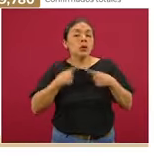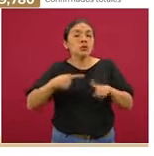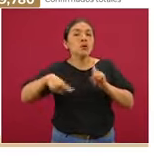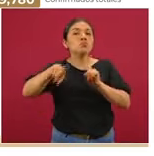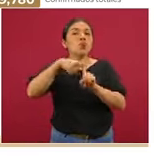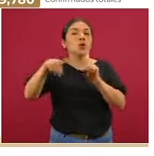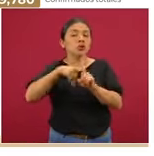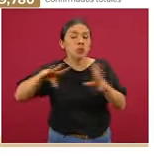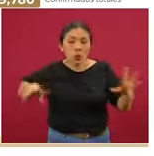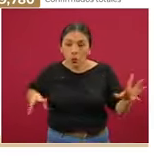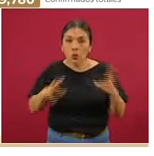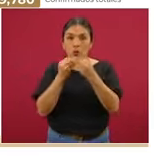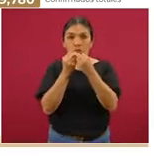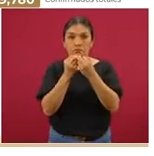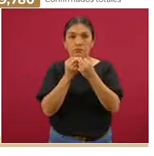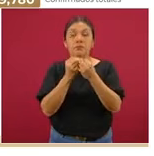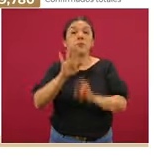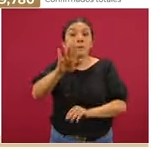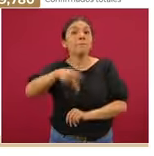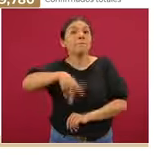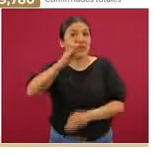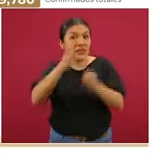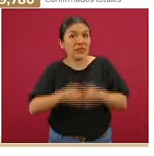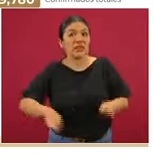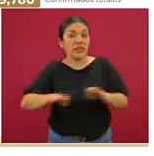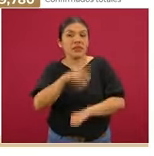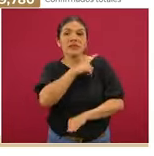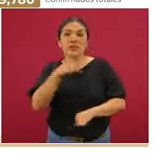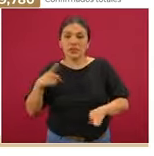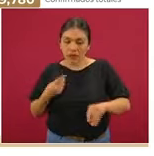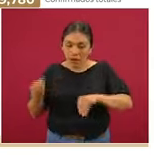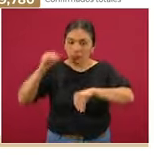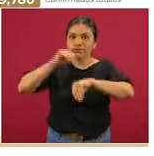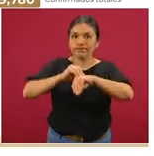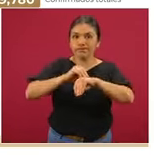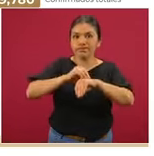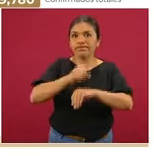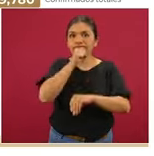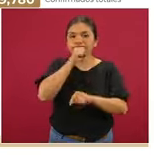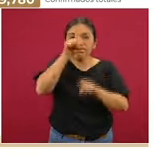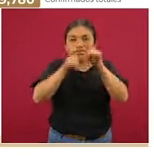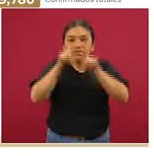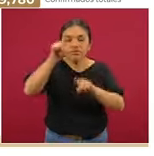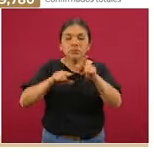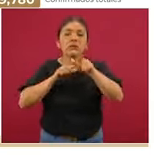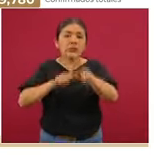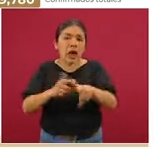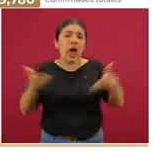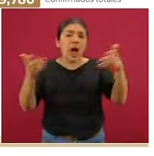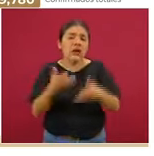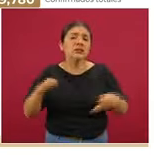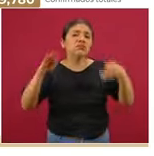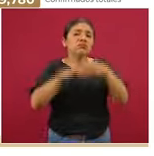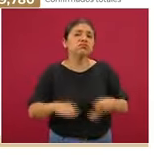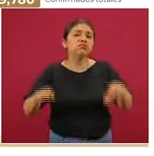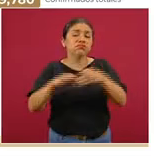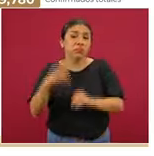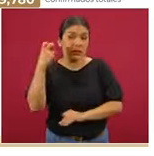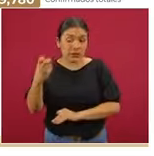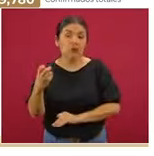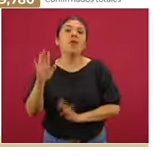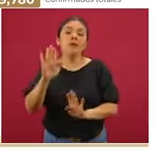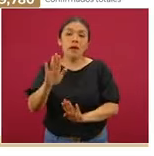confirmados acumulados. Pero es importante integrarlos en su momento a la estadística y continuar haciéndolo de esta manera. Por lo